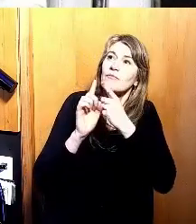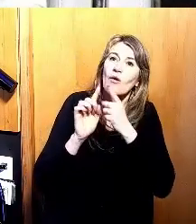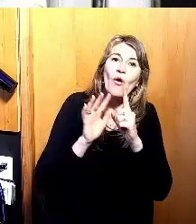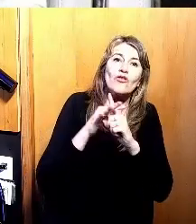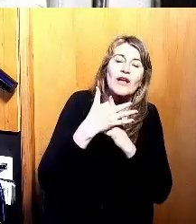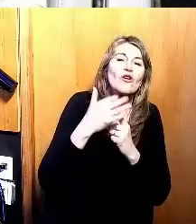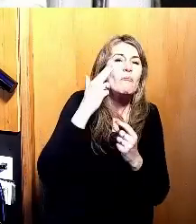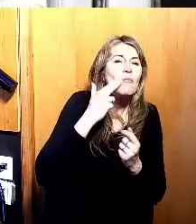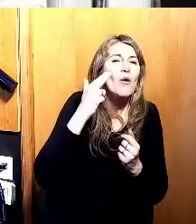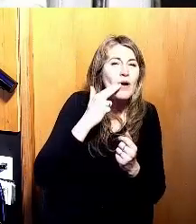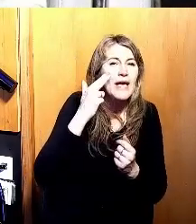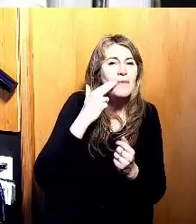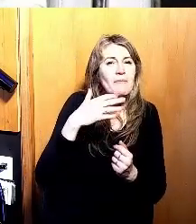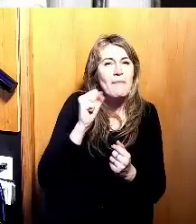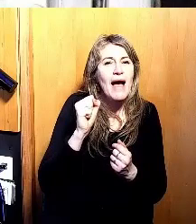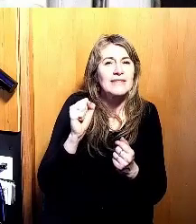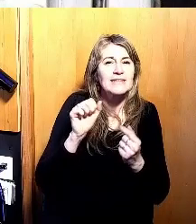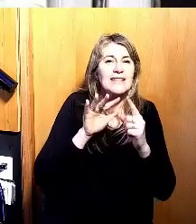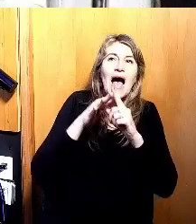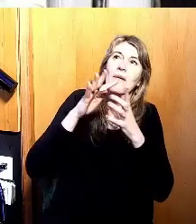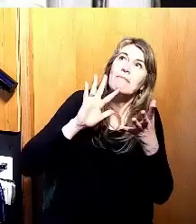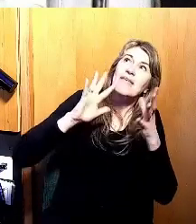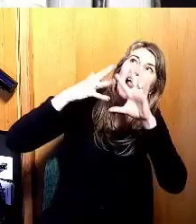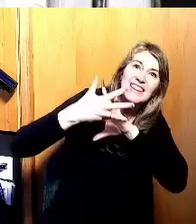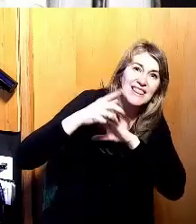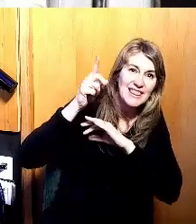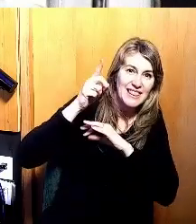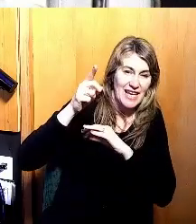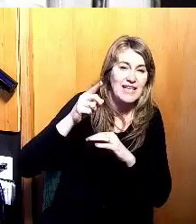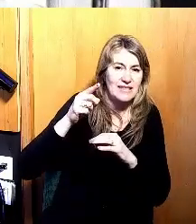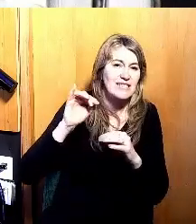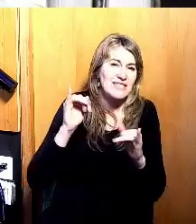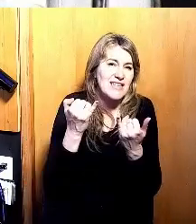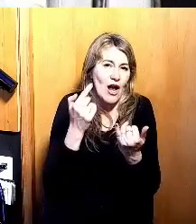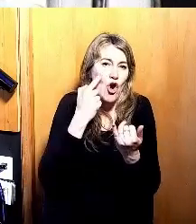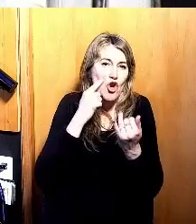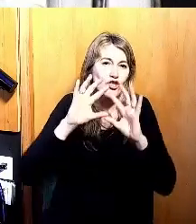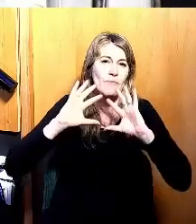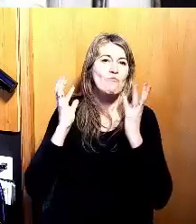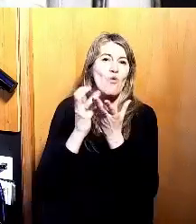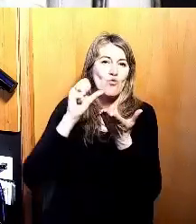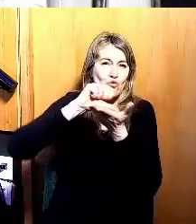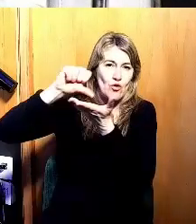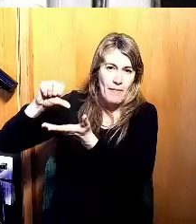de los problemas asociados a cuestiones ambientales están tratados a nivel global. Tratarlo a nivel local